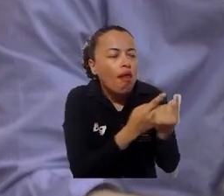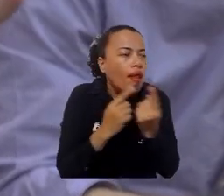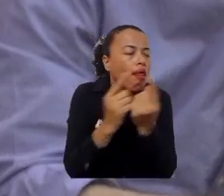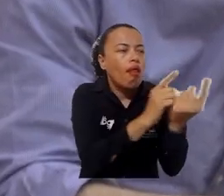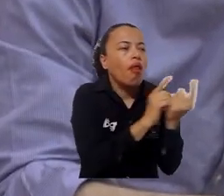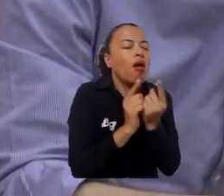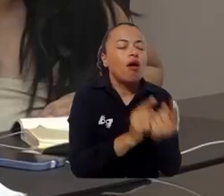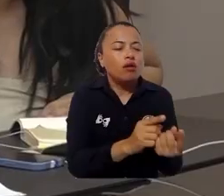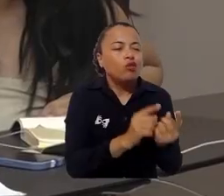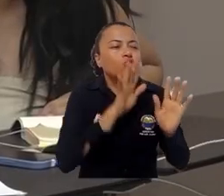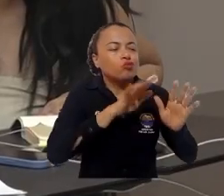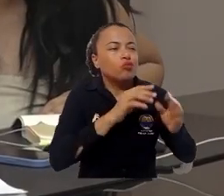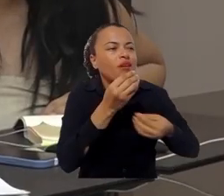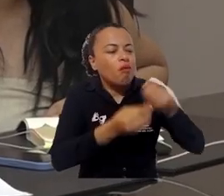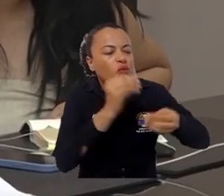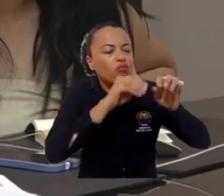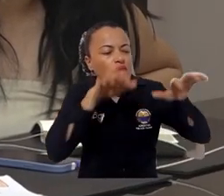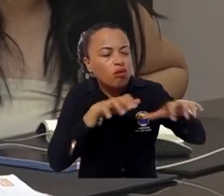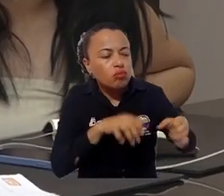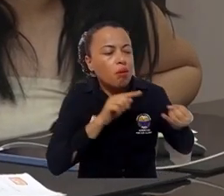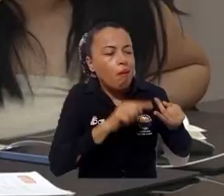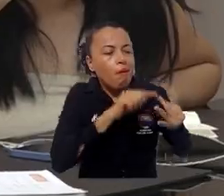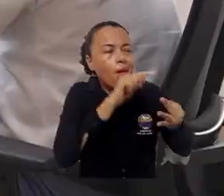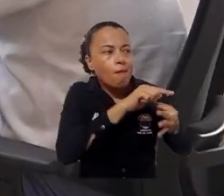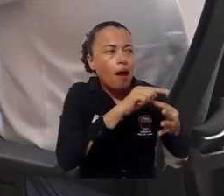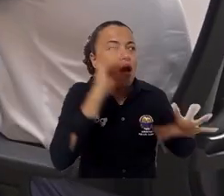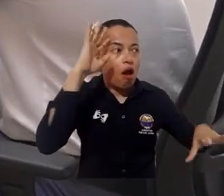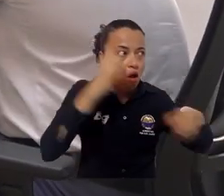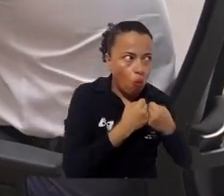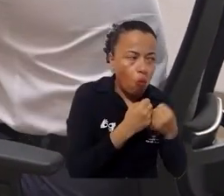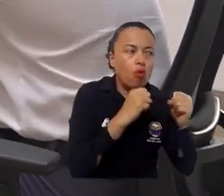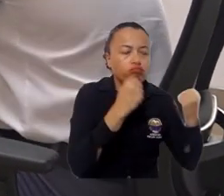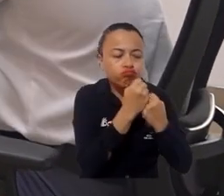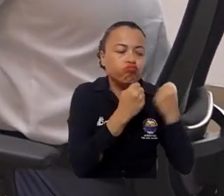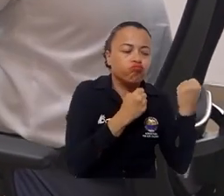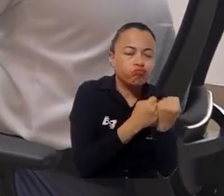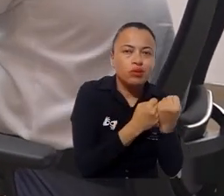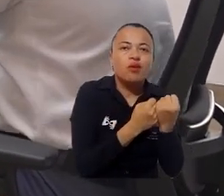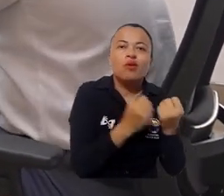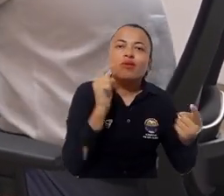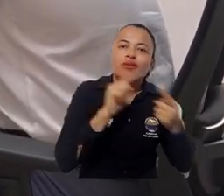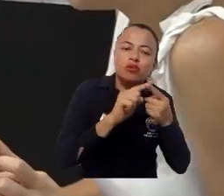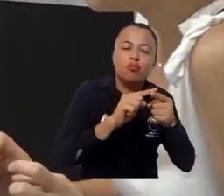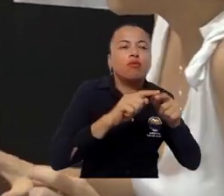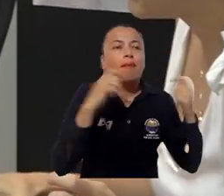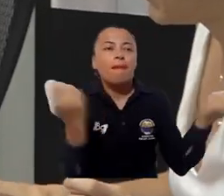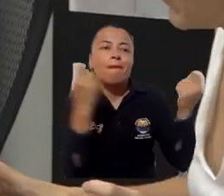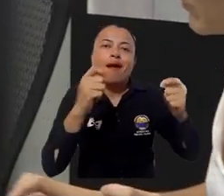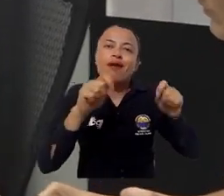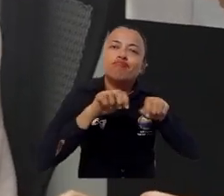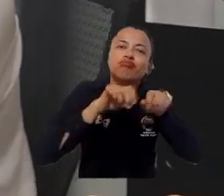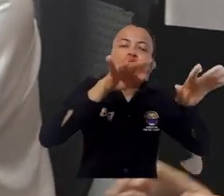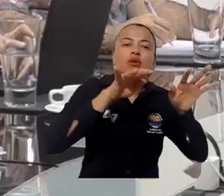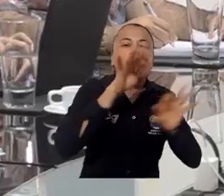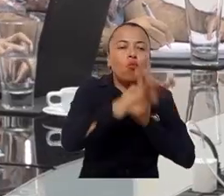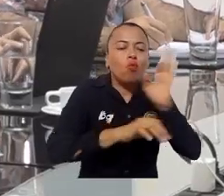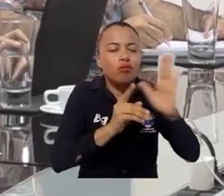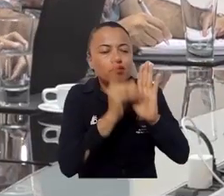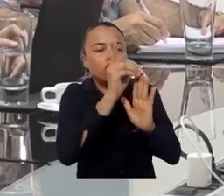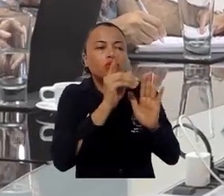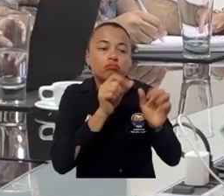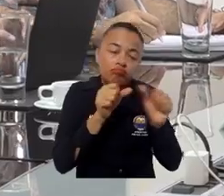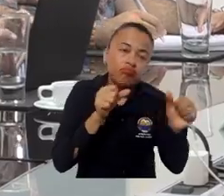Magdalena, sostuvo un encuentro con una comisión del Banco de Desarrollo de América Latina en el que se establecieron convenios de cooperación